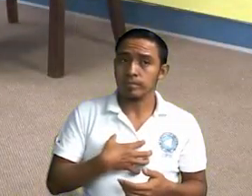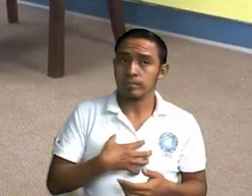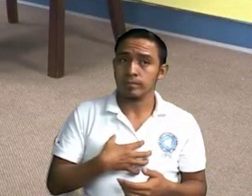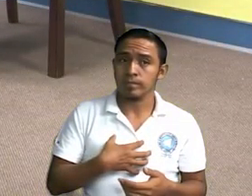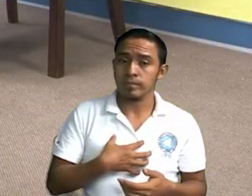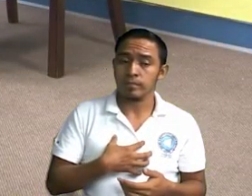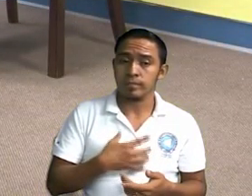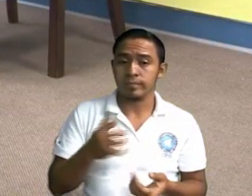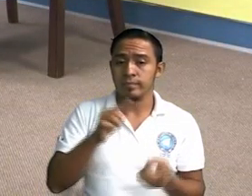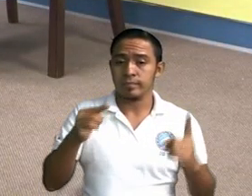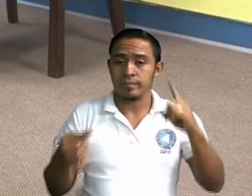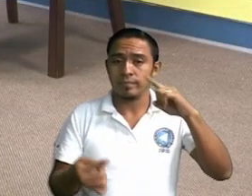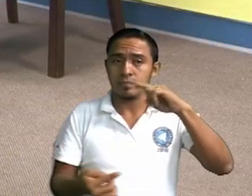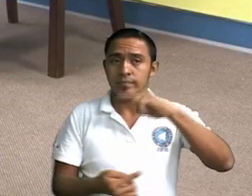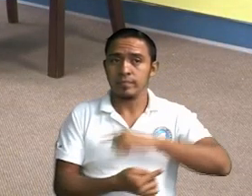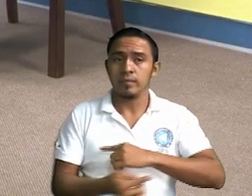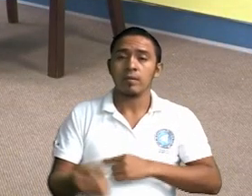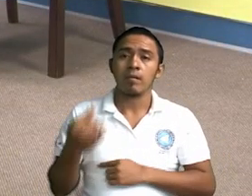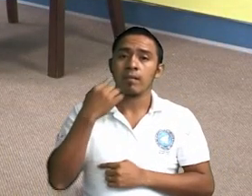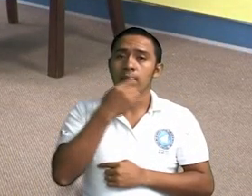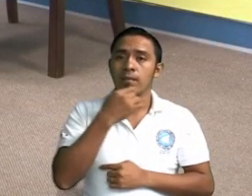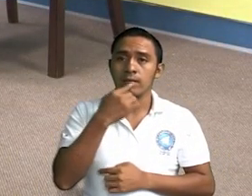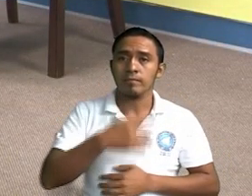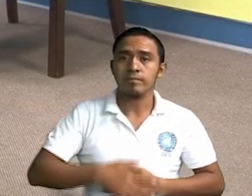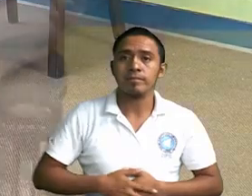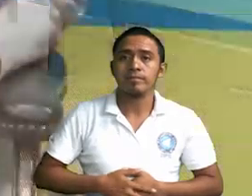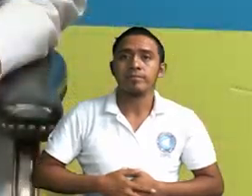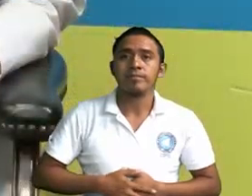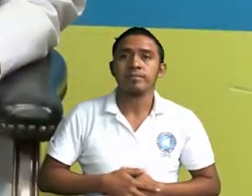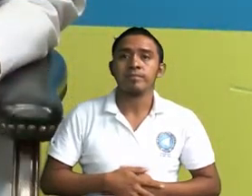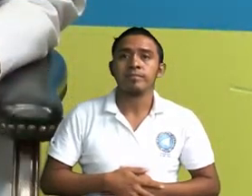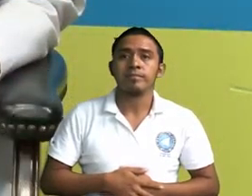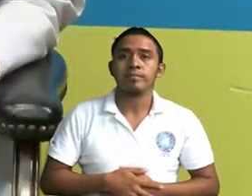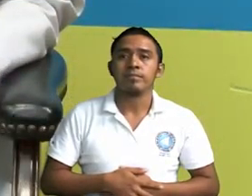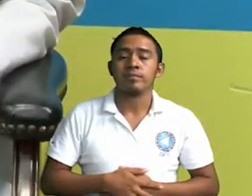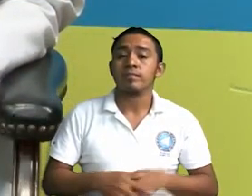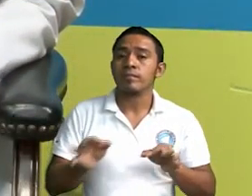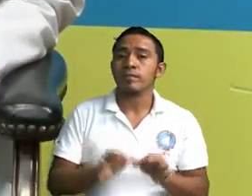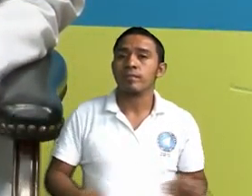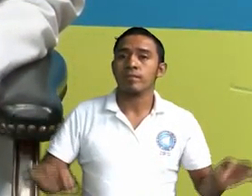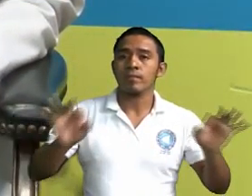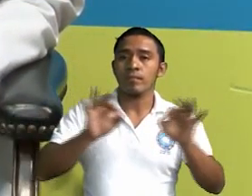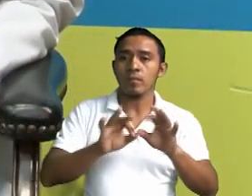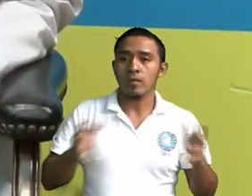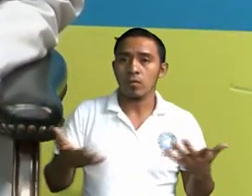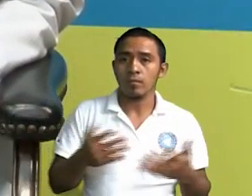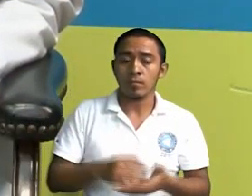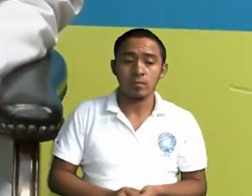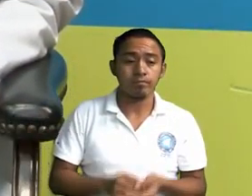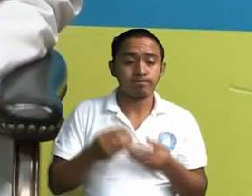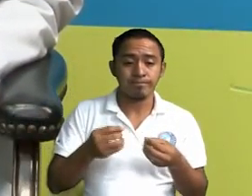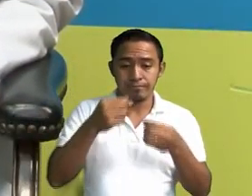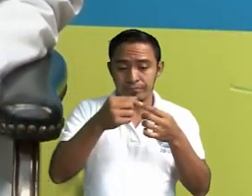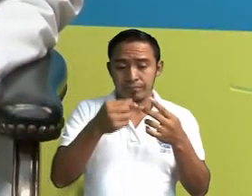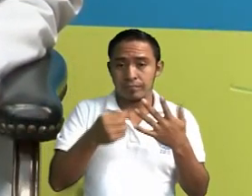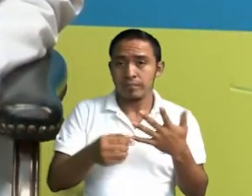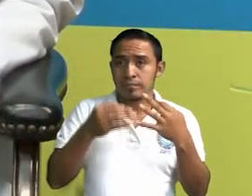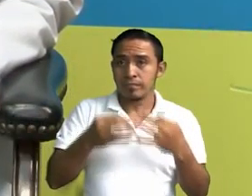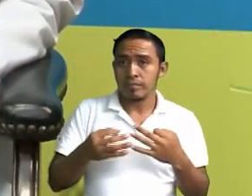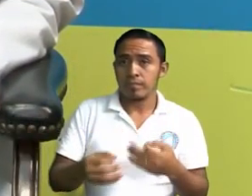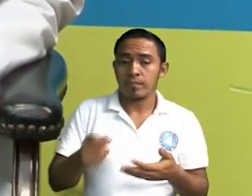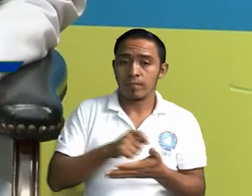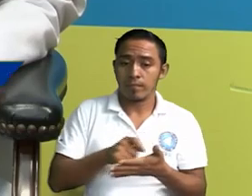alteraciones bucales pues ok es importante aquí el manejo multidisciplinario que se le da a los